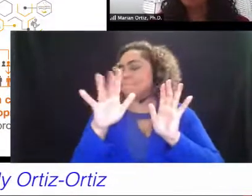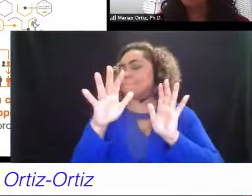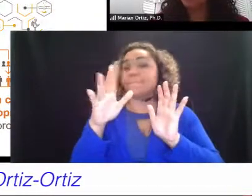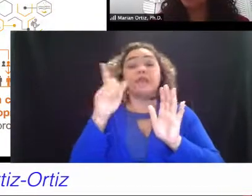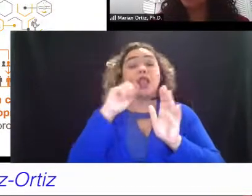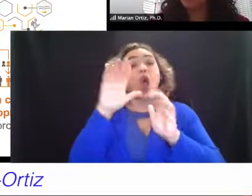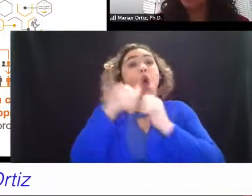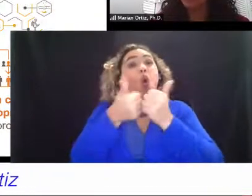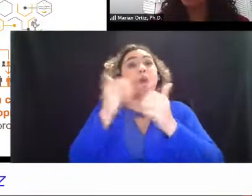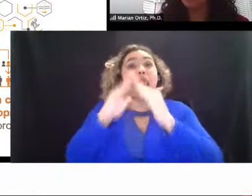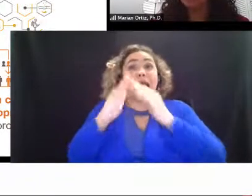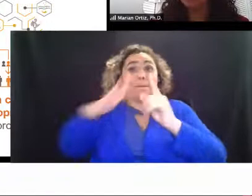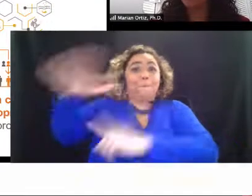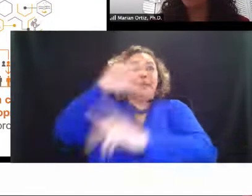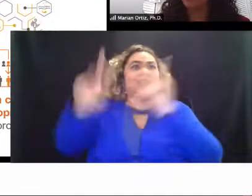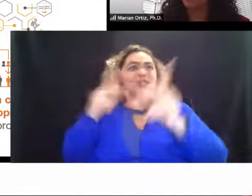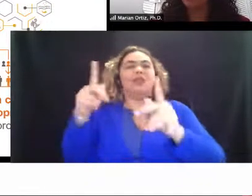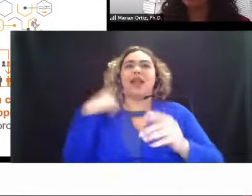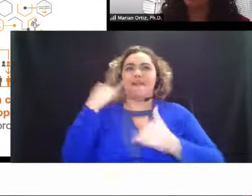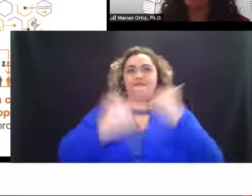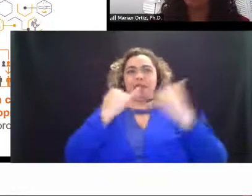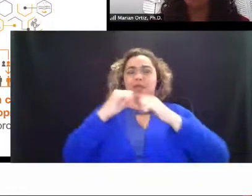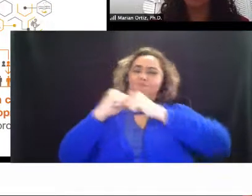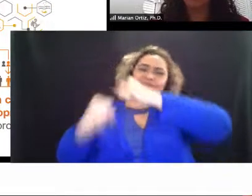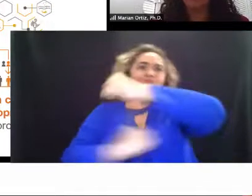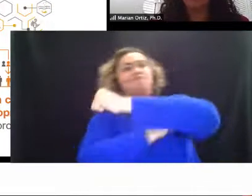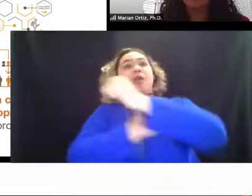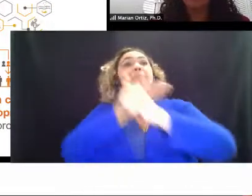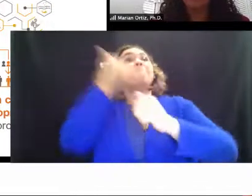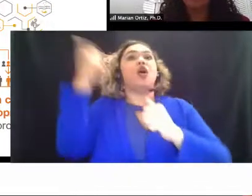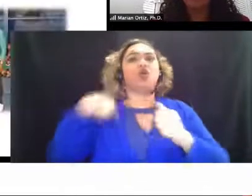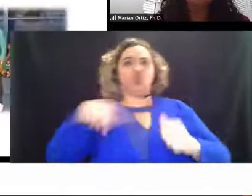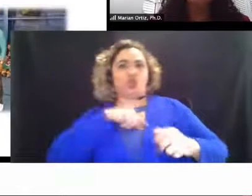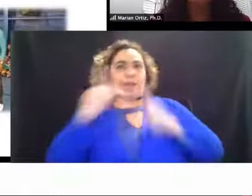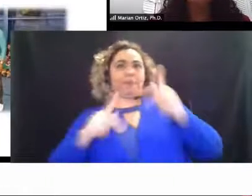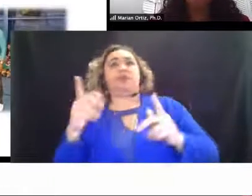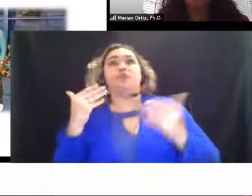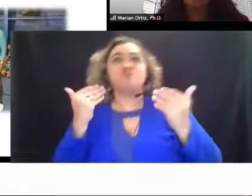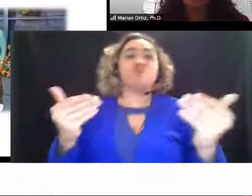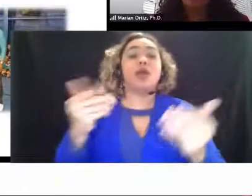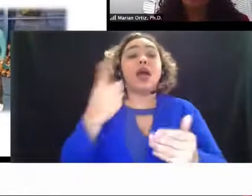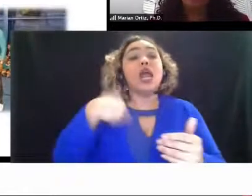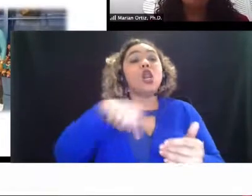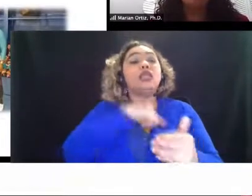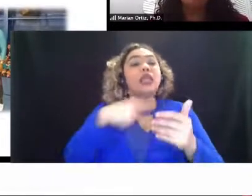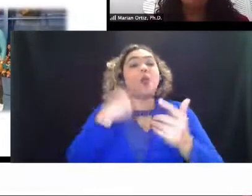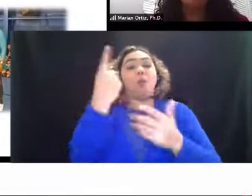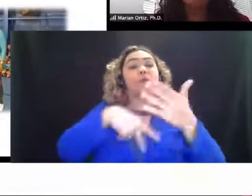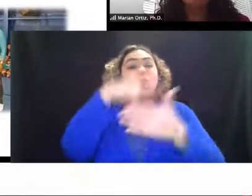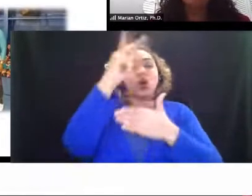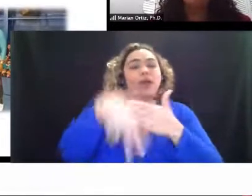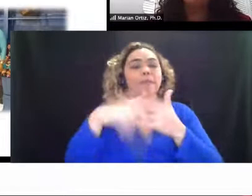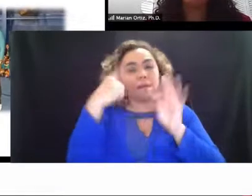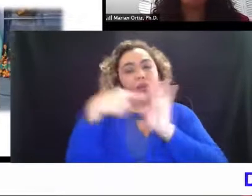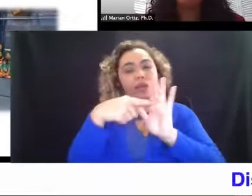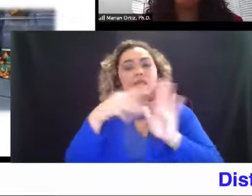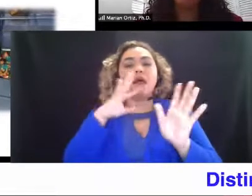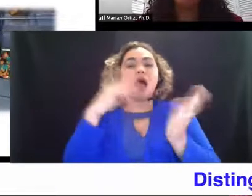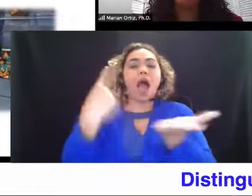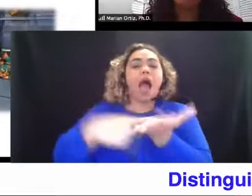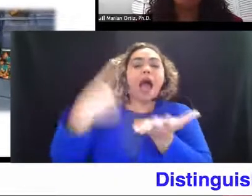movilización comunitaria, que al final siento que es la base de todo. Nosotros tenemos un programa donde básicamente hablamos